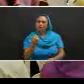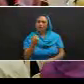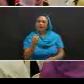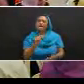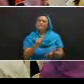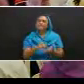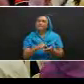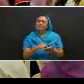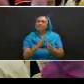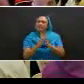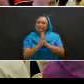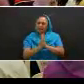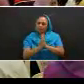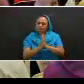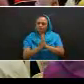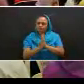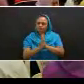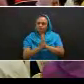debía